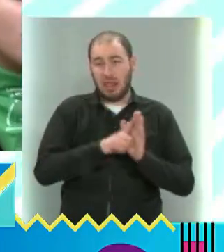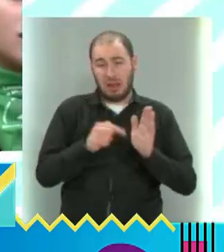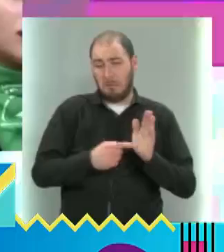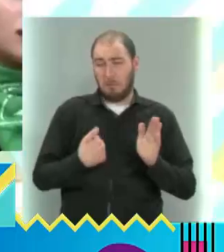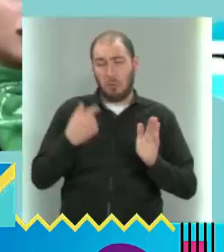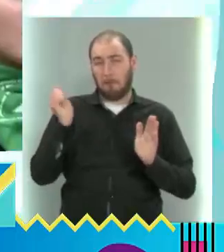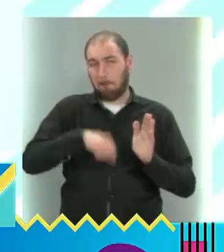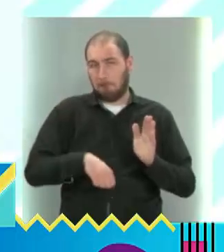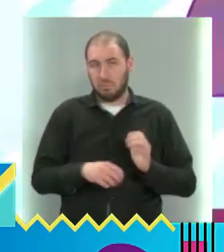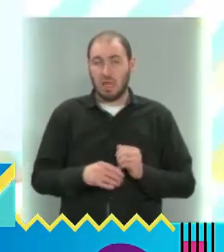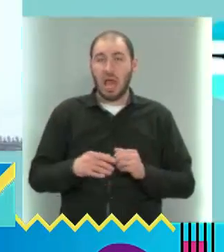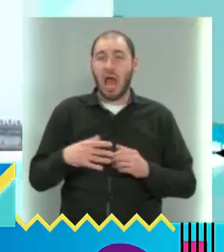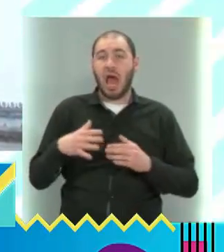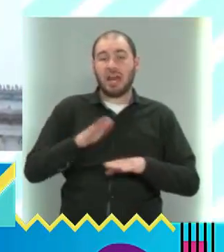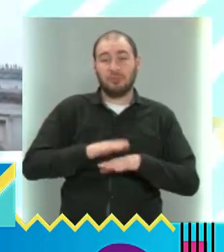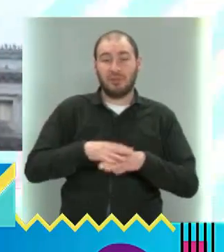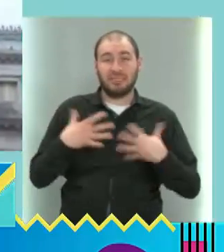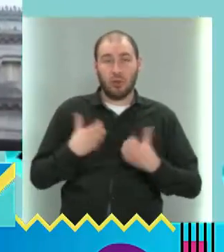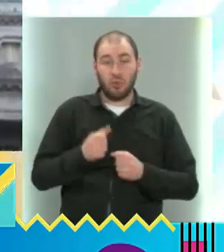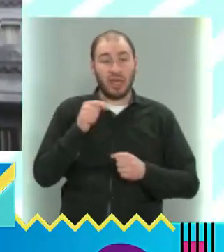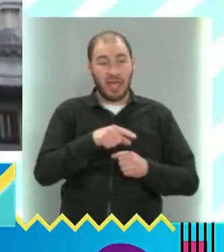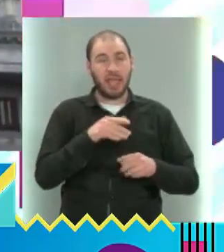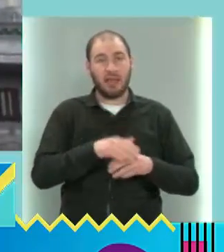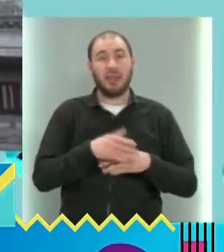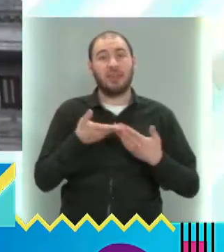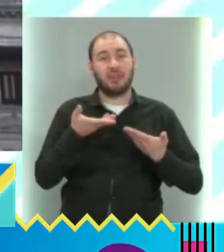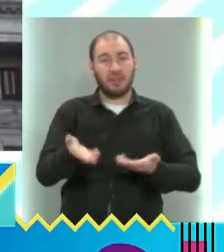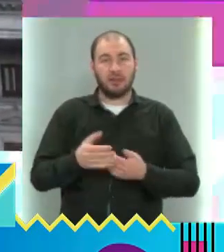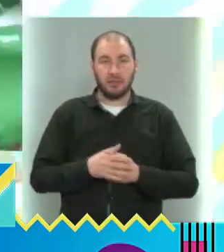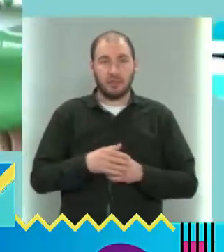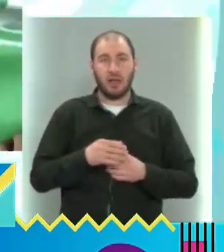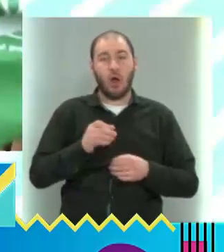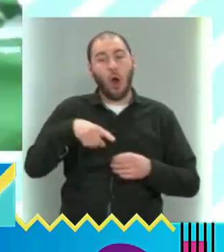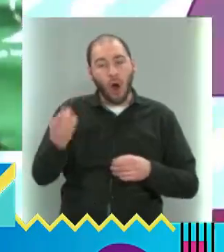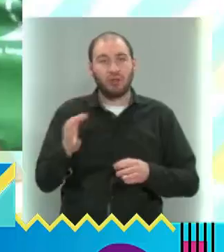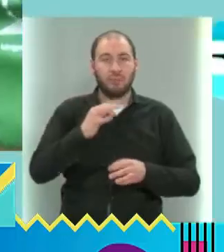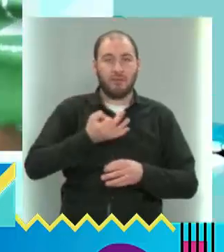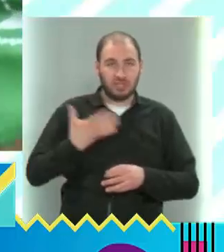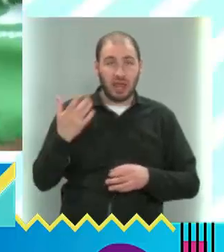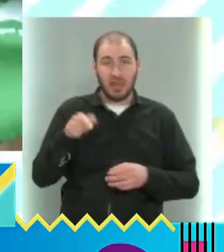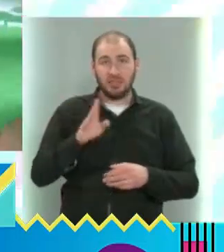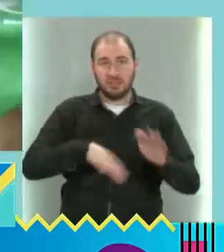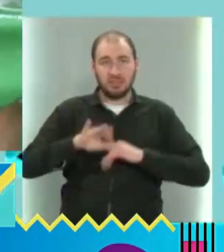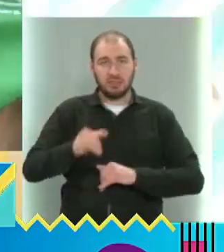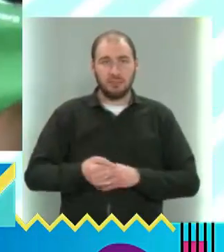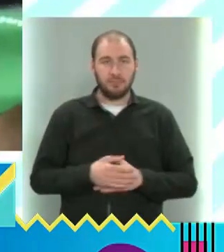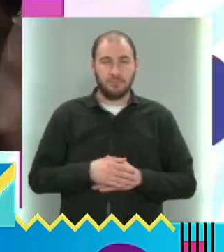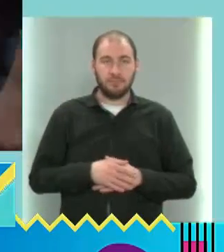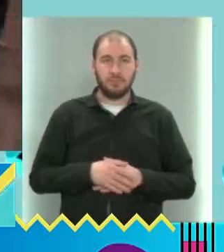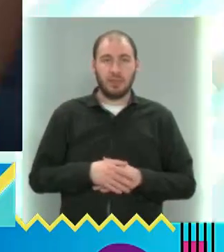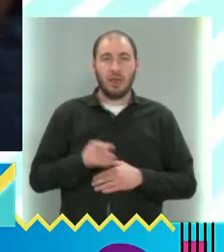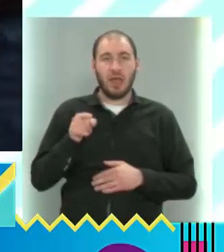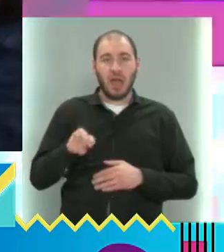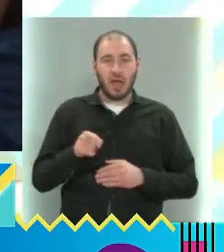sea, y la autoridad sanitaria es la responsable de proveer otros profesionales que sí lo van a hacer, ¿cierto? O sea, en